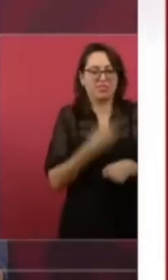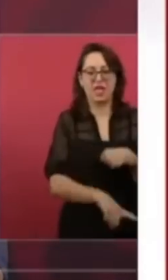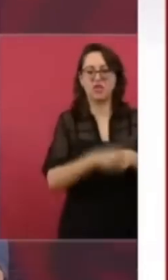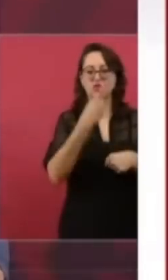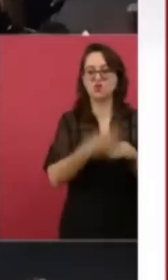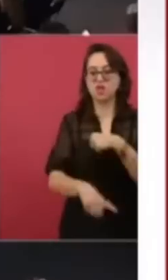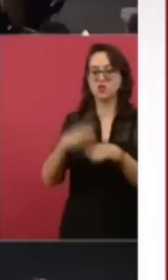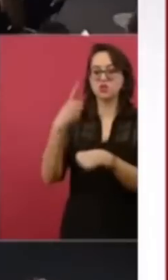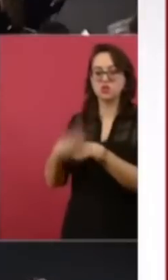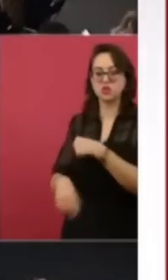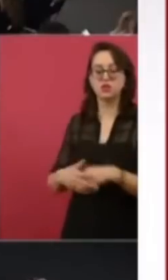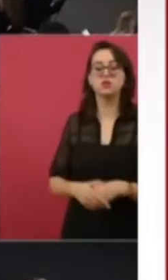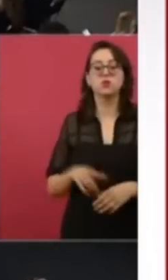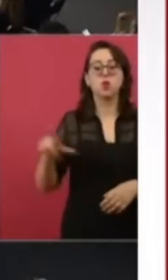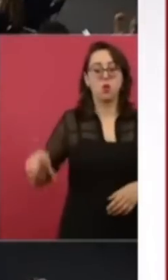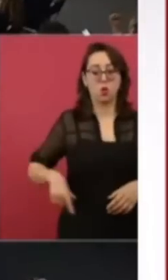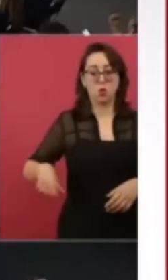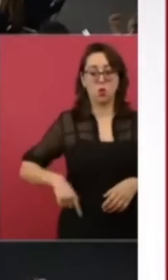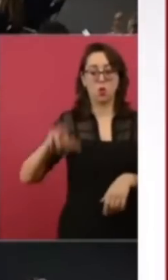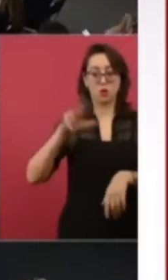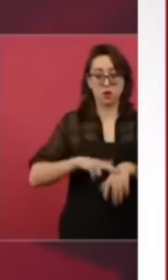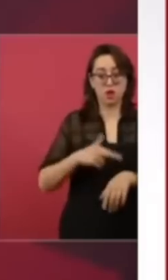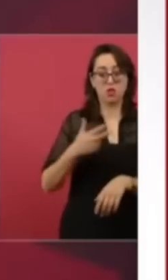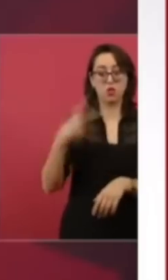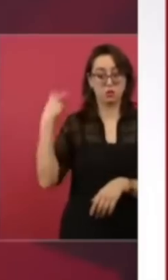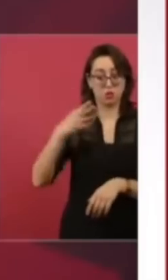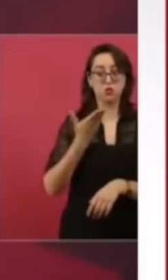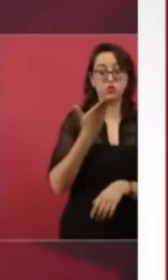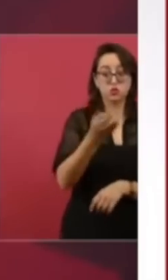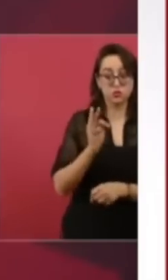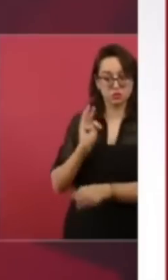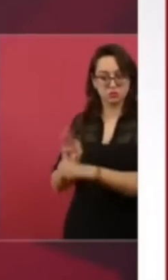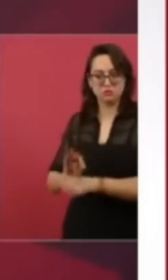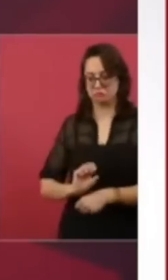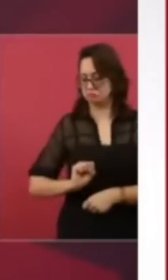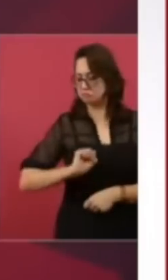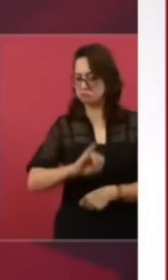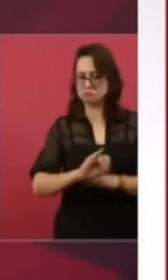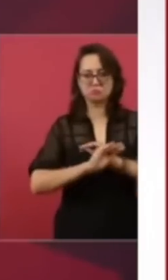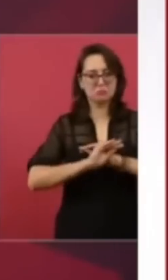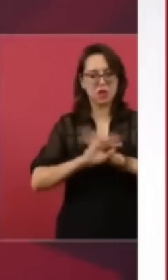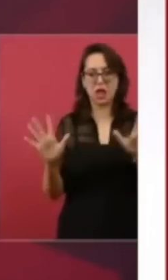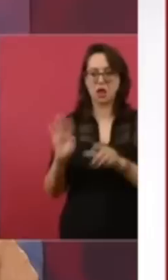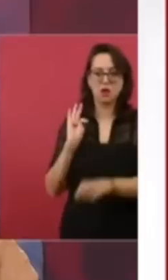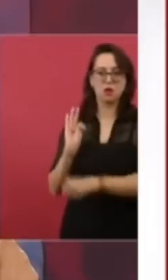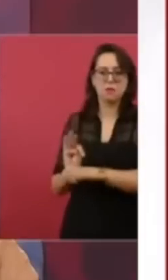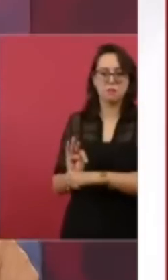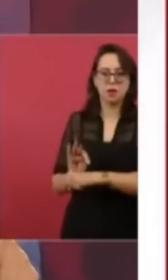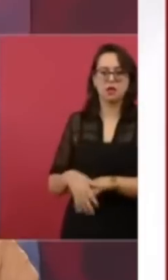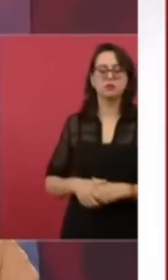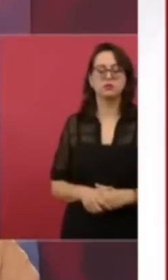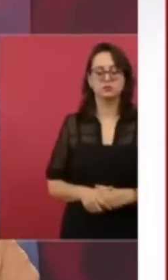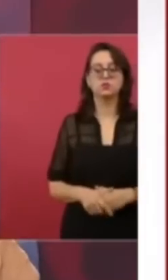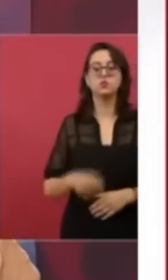¿Respaldaría la postura del gobernador Cuitláhuac? Sí, claro que sí la respaldo. Claro que sí la respaldo. Y